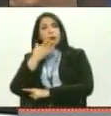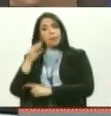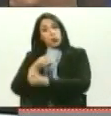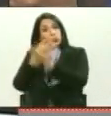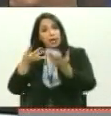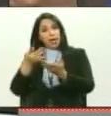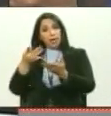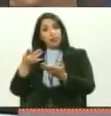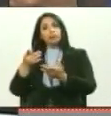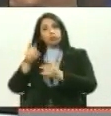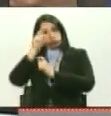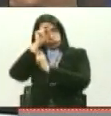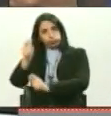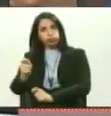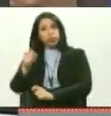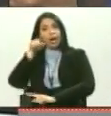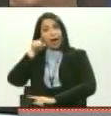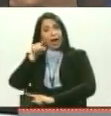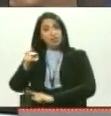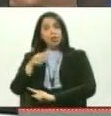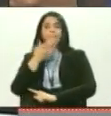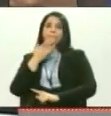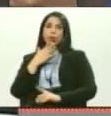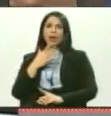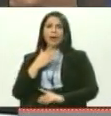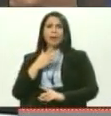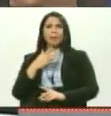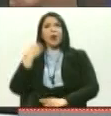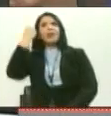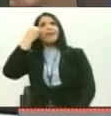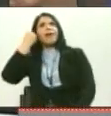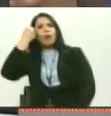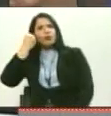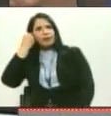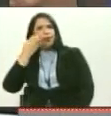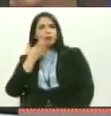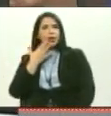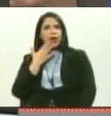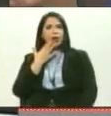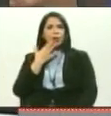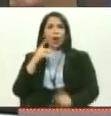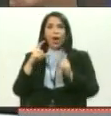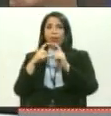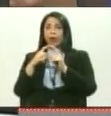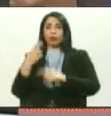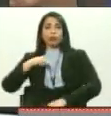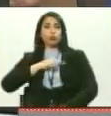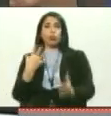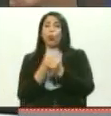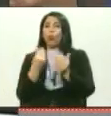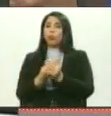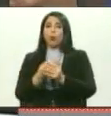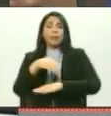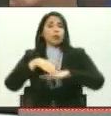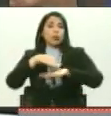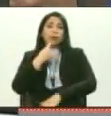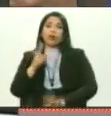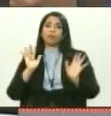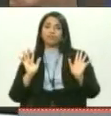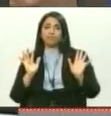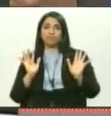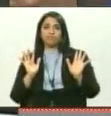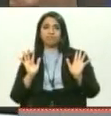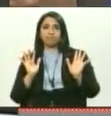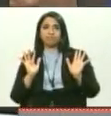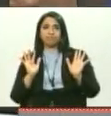pusieron allí el que ustedes pusieron allí se dedica a recordar la enfermería de la grada de cosas tamos odio perdón que lo diga